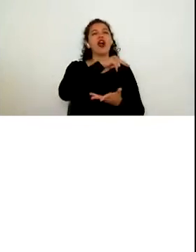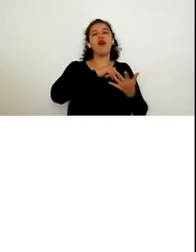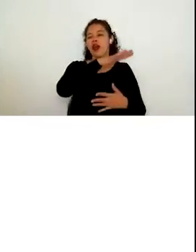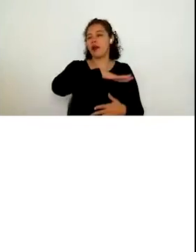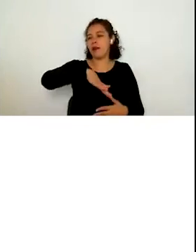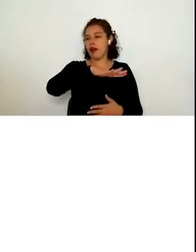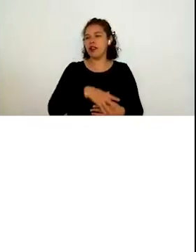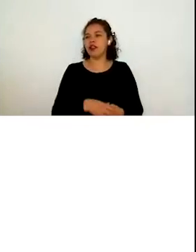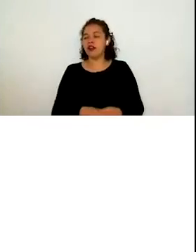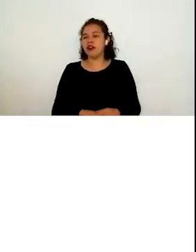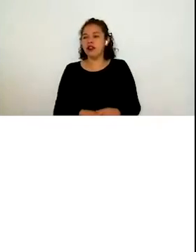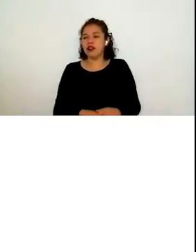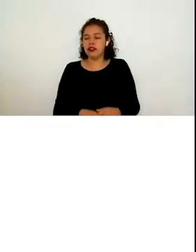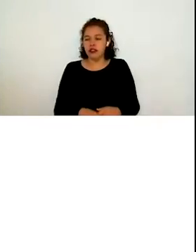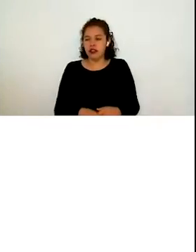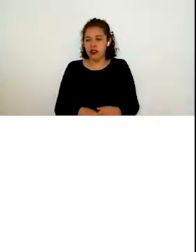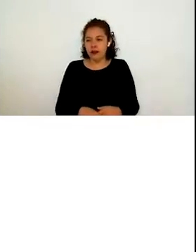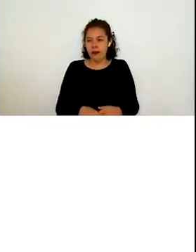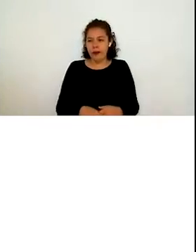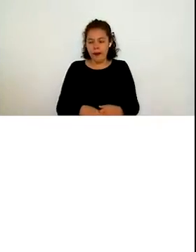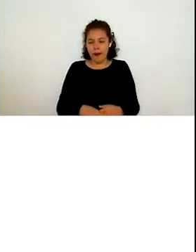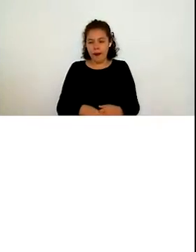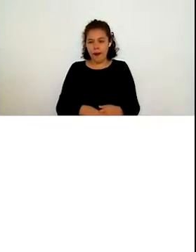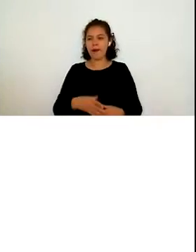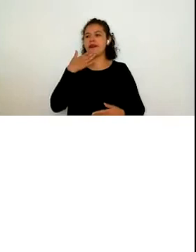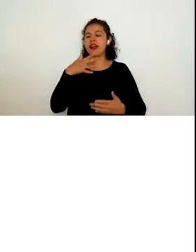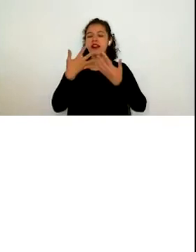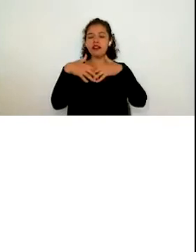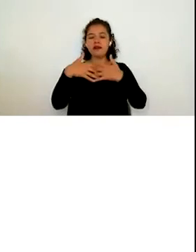que están funcionando para las actividades que se tienen